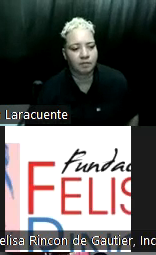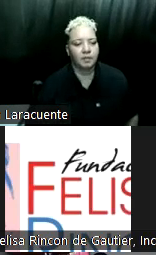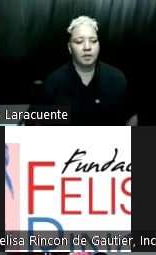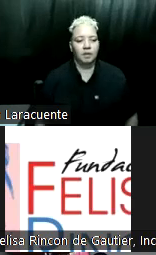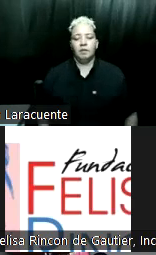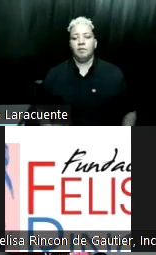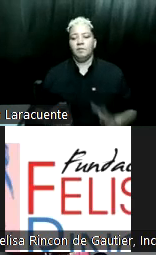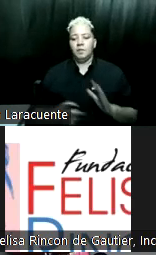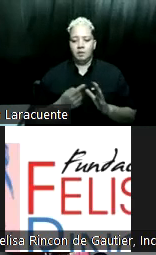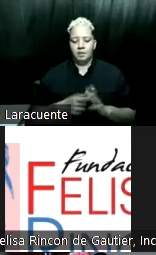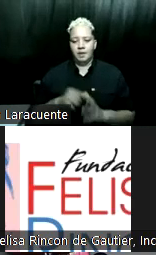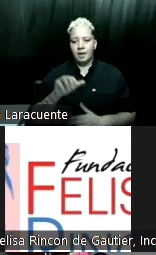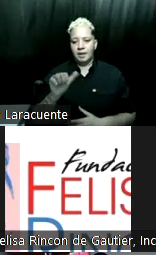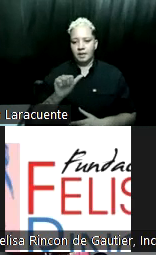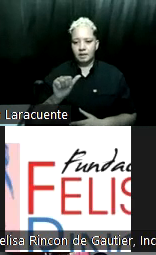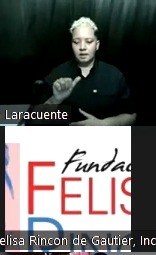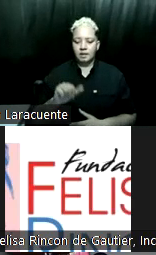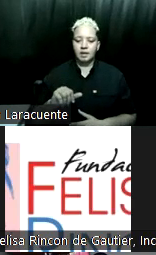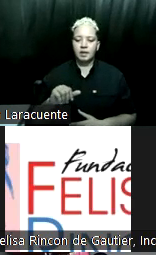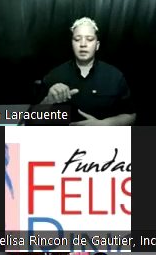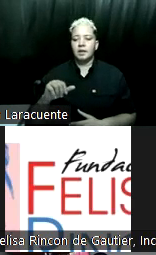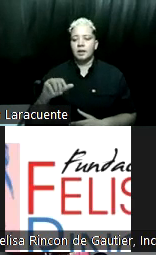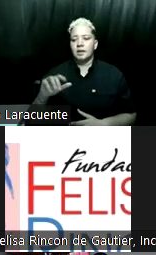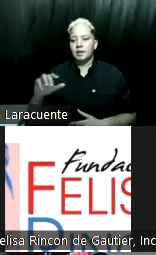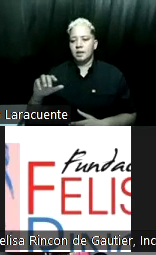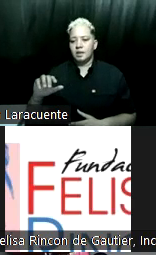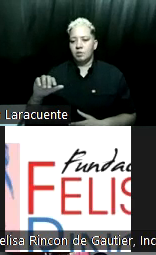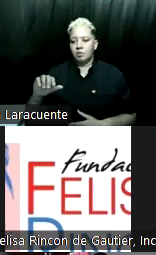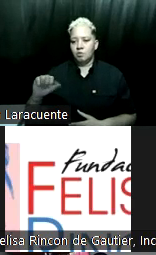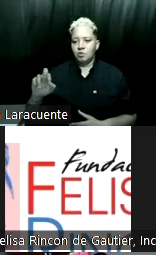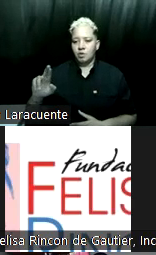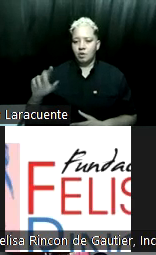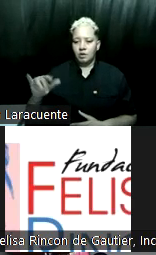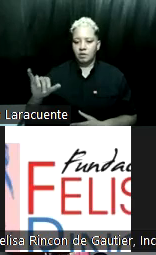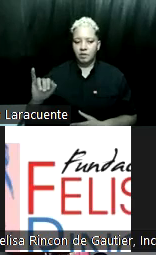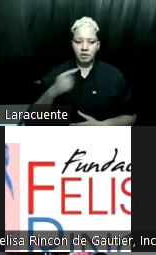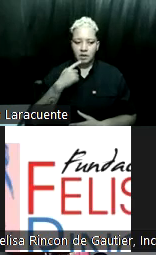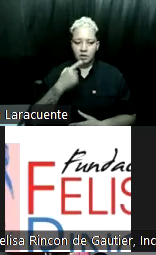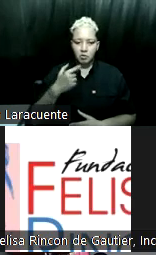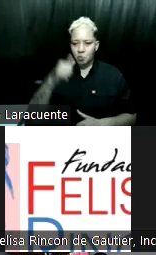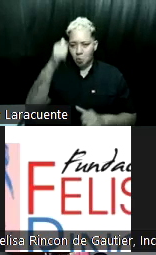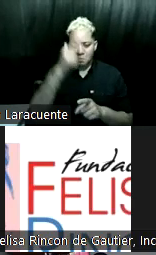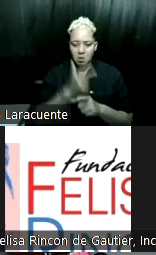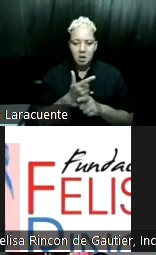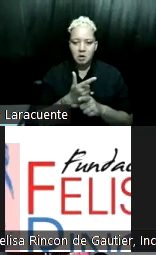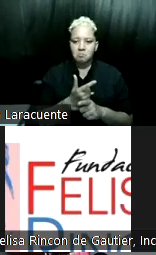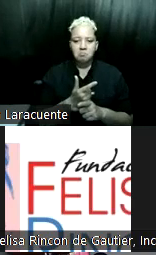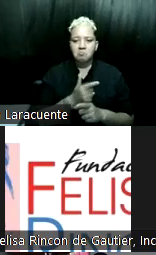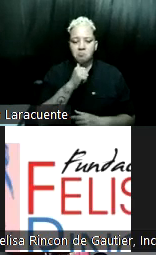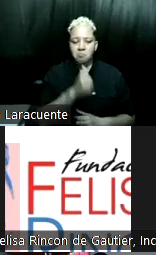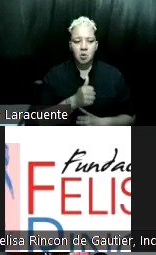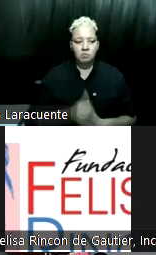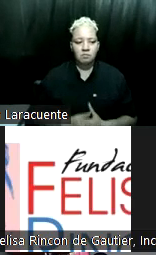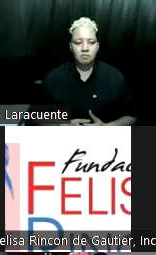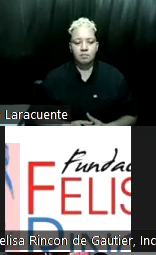refieren a Alexander y a Sergei, pues toda la vida se ha dicho que son hermanos, pero no son hermanos.